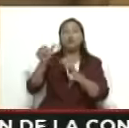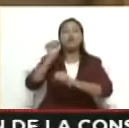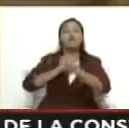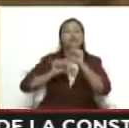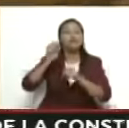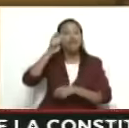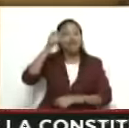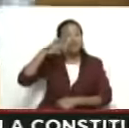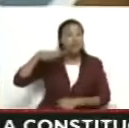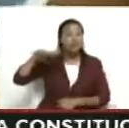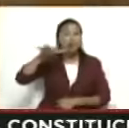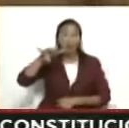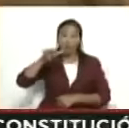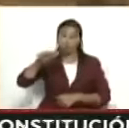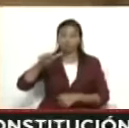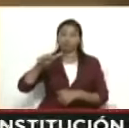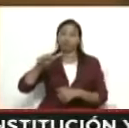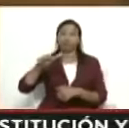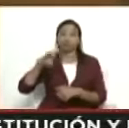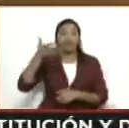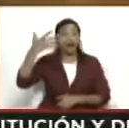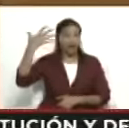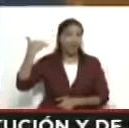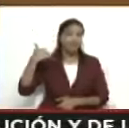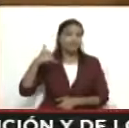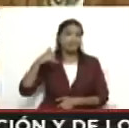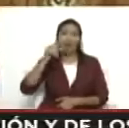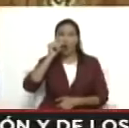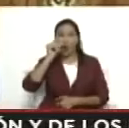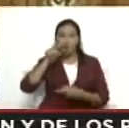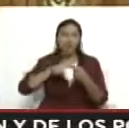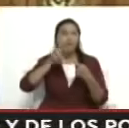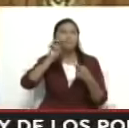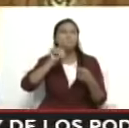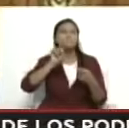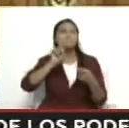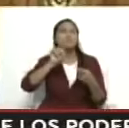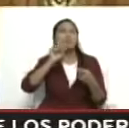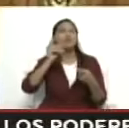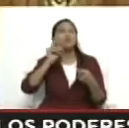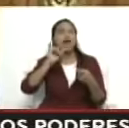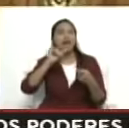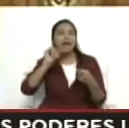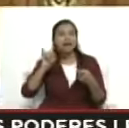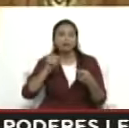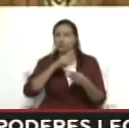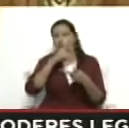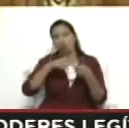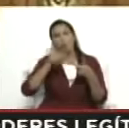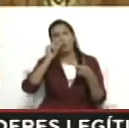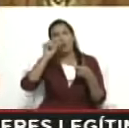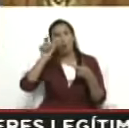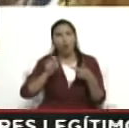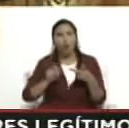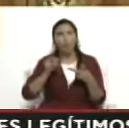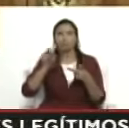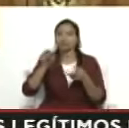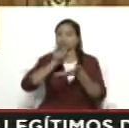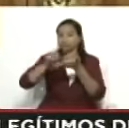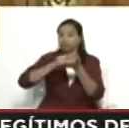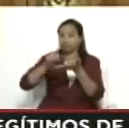el compañero Mundaraín, Germán Mundaraín, Aquí está